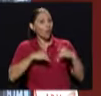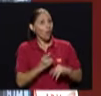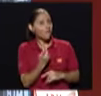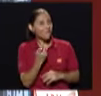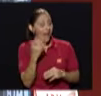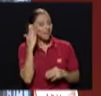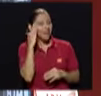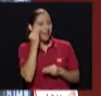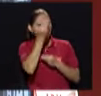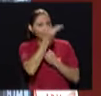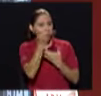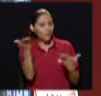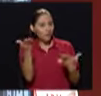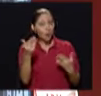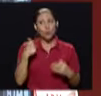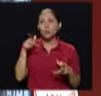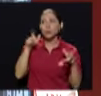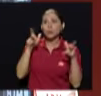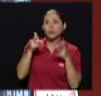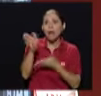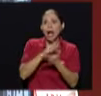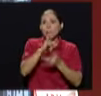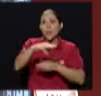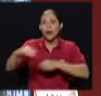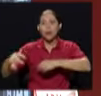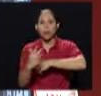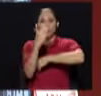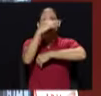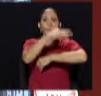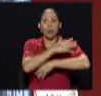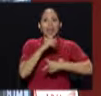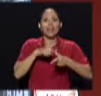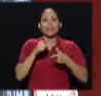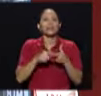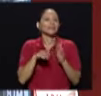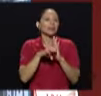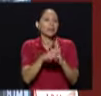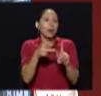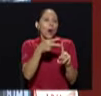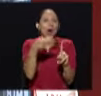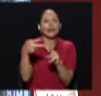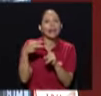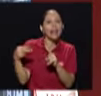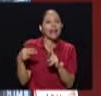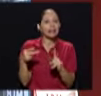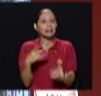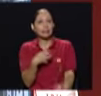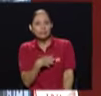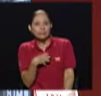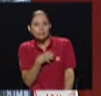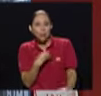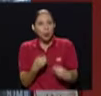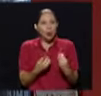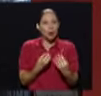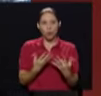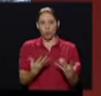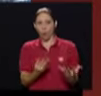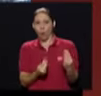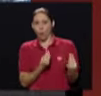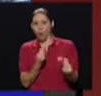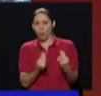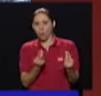trabajar un poco en eso, porque cuando uno escucha alerta de tsunami, no sé, hay ciertos sectores hoteleros que se molestan o se cuestiona que,